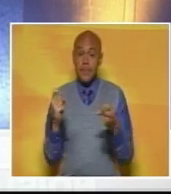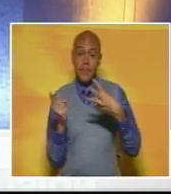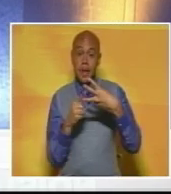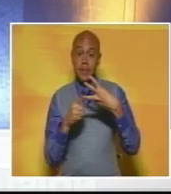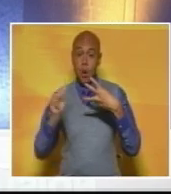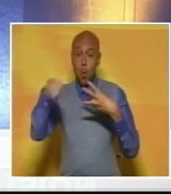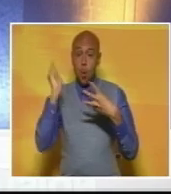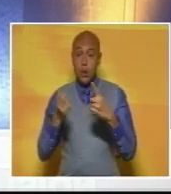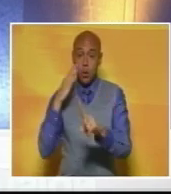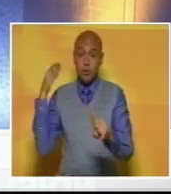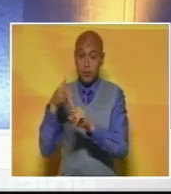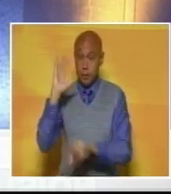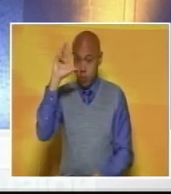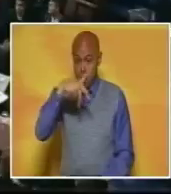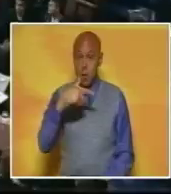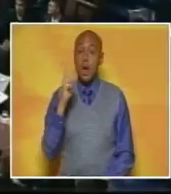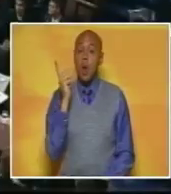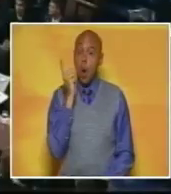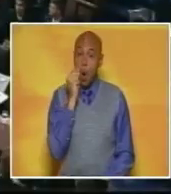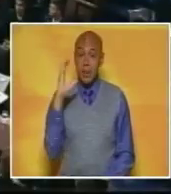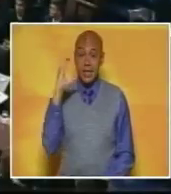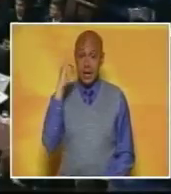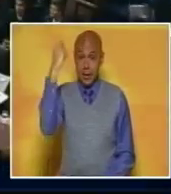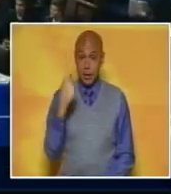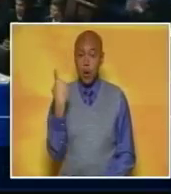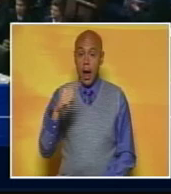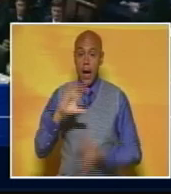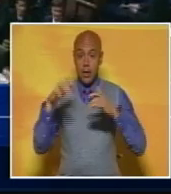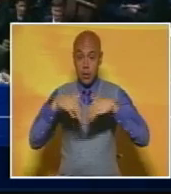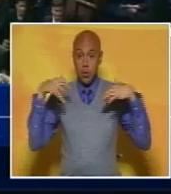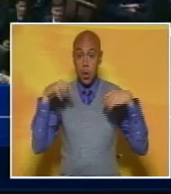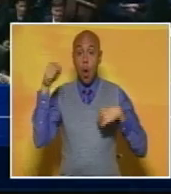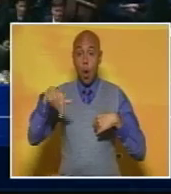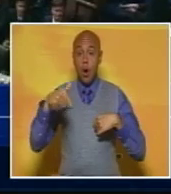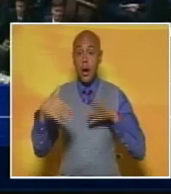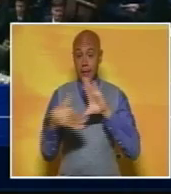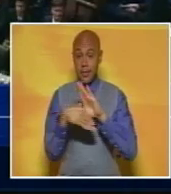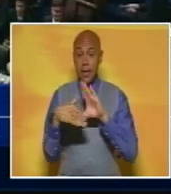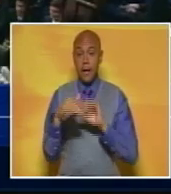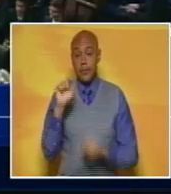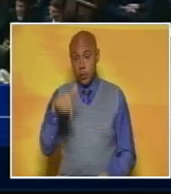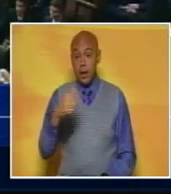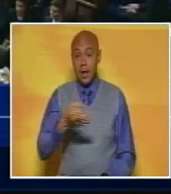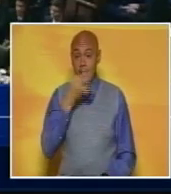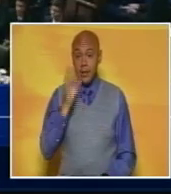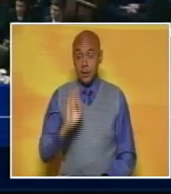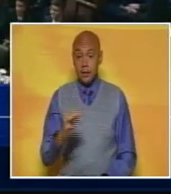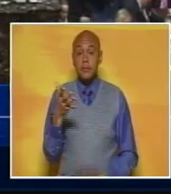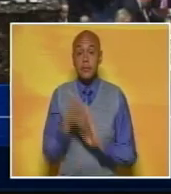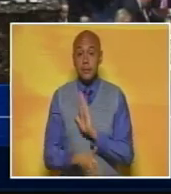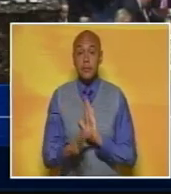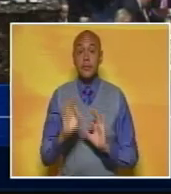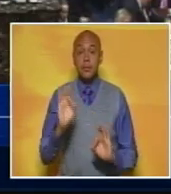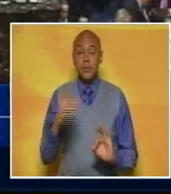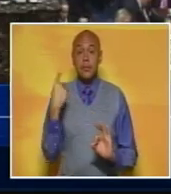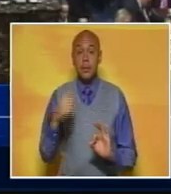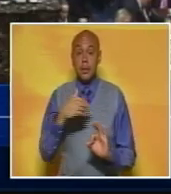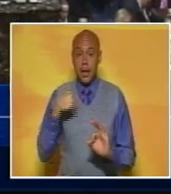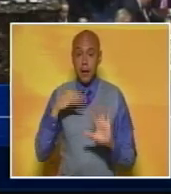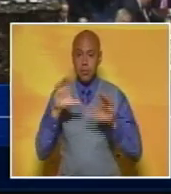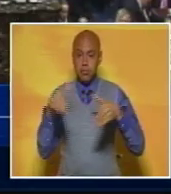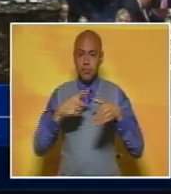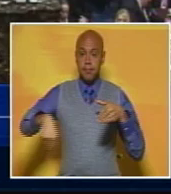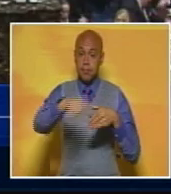presidencial en la historia del país. Los senadores se reunirán hoy en la tarde para lo que será el acto final de la Cámara Alta como jurado en el